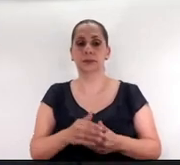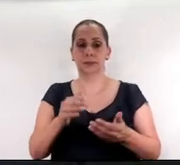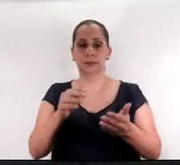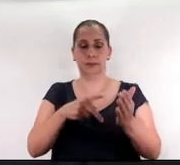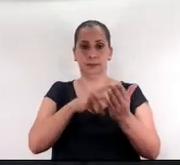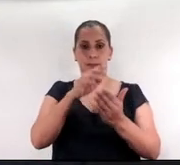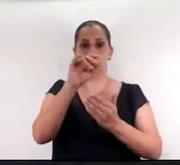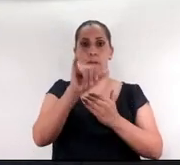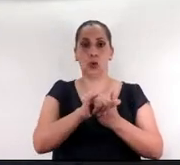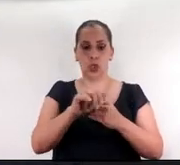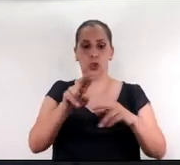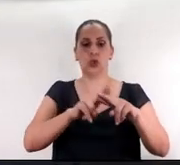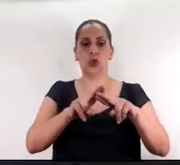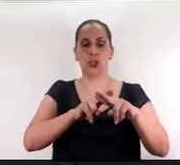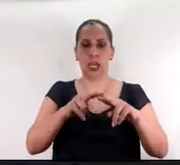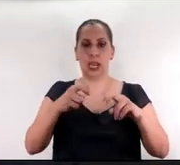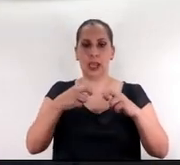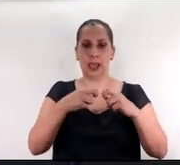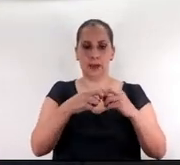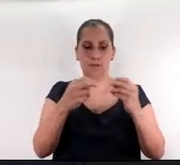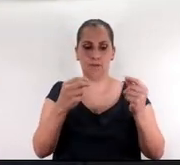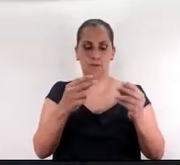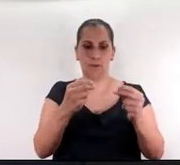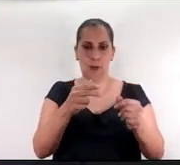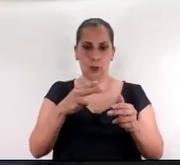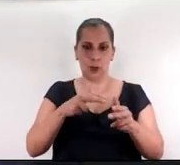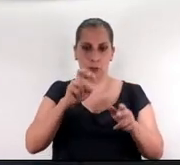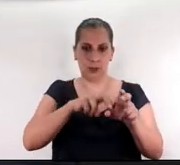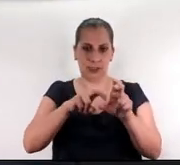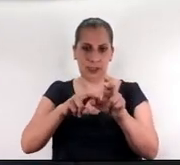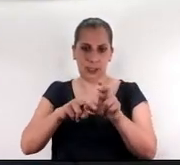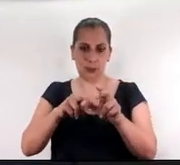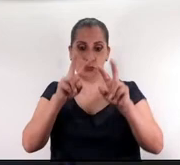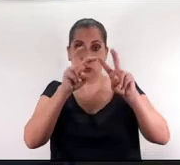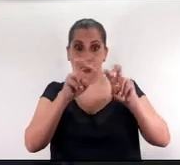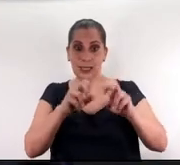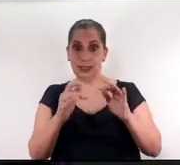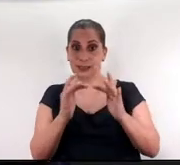proyecto Tren Rápido de Pasajeros, el análisis técnico de la comisión,